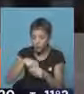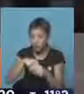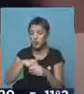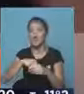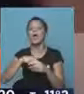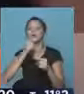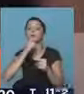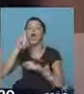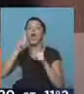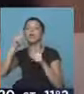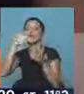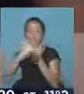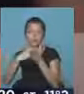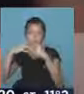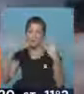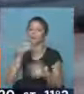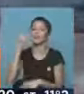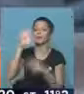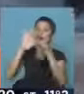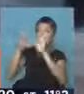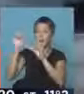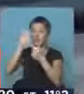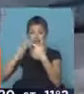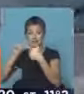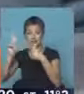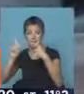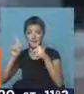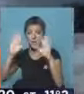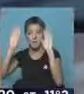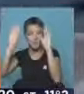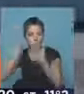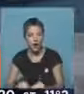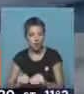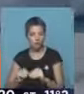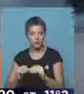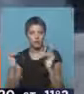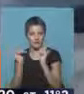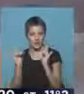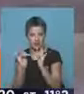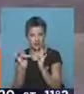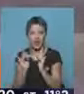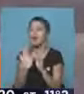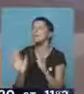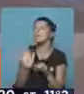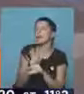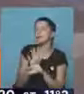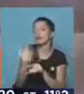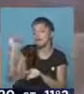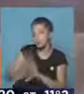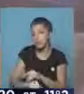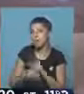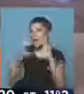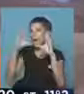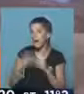ejemplo, toda Europa, parte de Asia, se quedaron sin Internet. Pero apagar Internet es básicamente aquello que no se puede hacer por la definición de Internet, porque